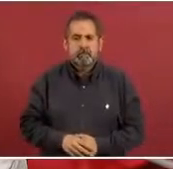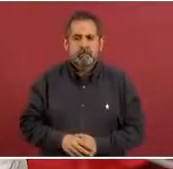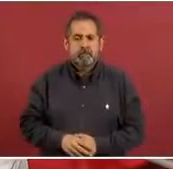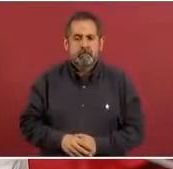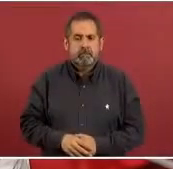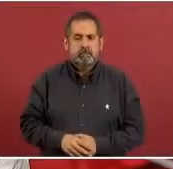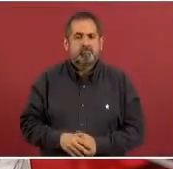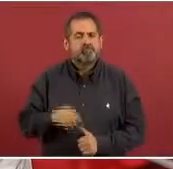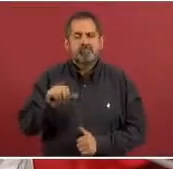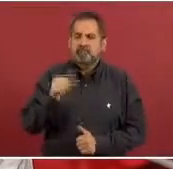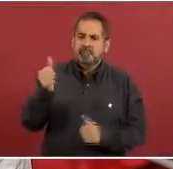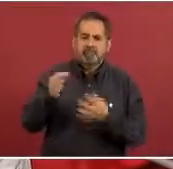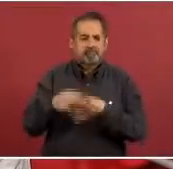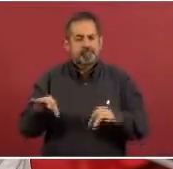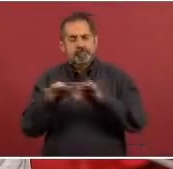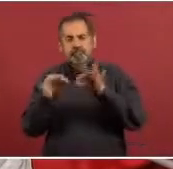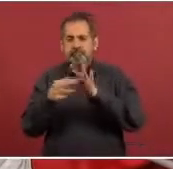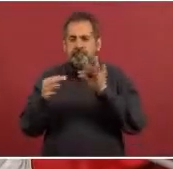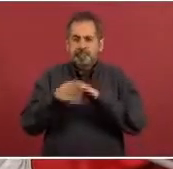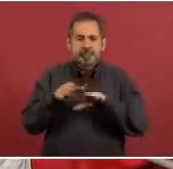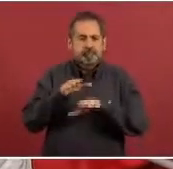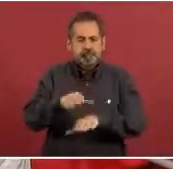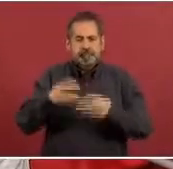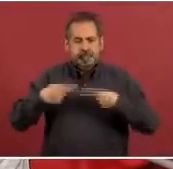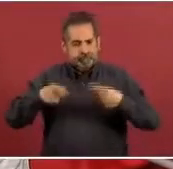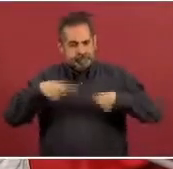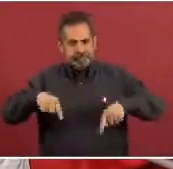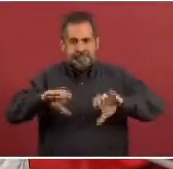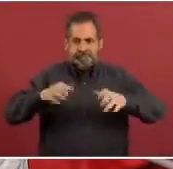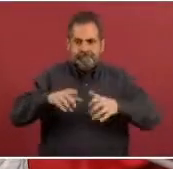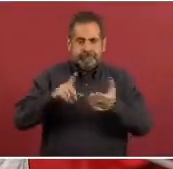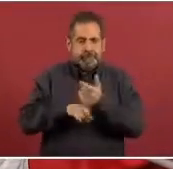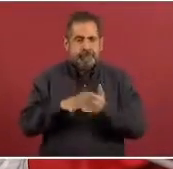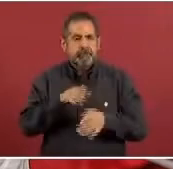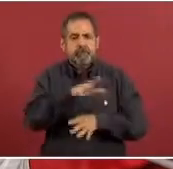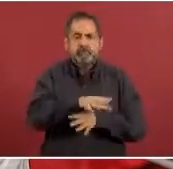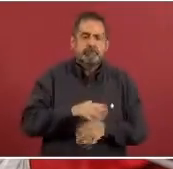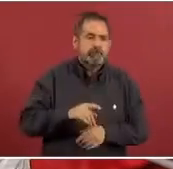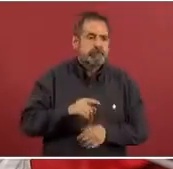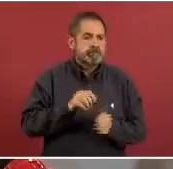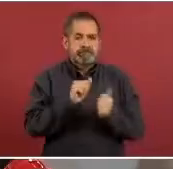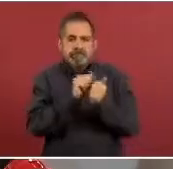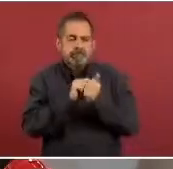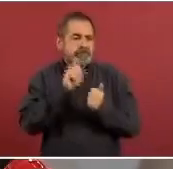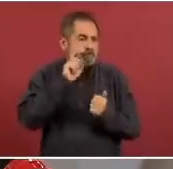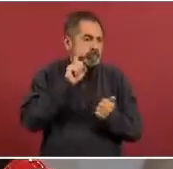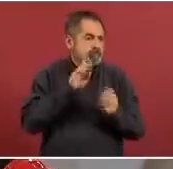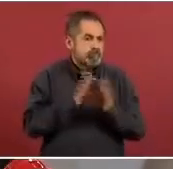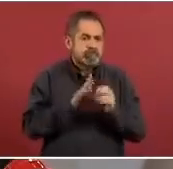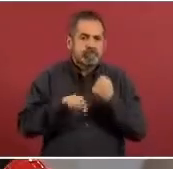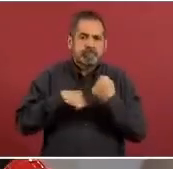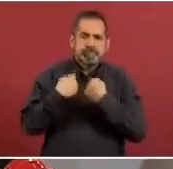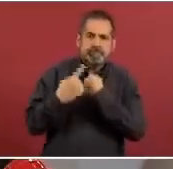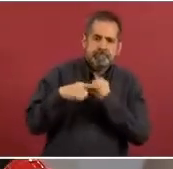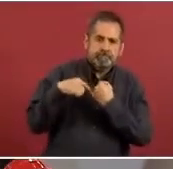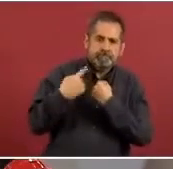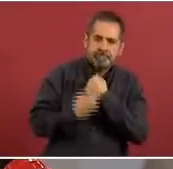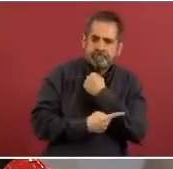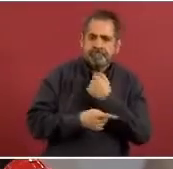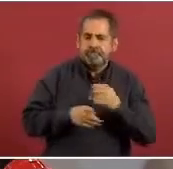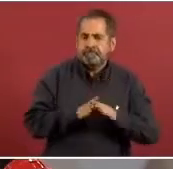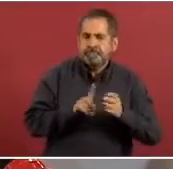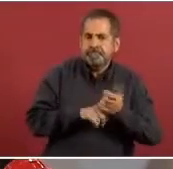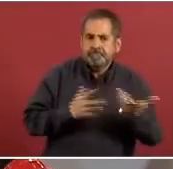Otro ámbito fundamental en el bienestar de la población es la salud sexual y reproductiva. Y dentro de la Secretaría de